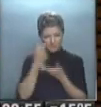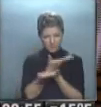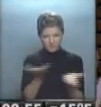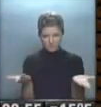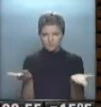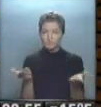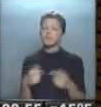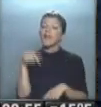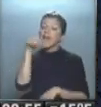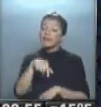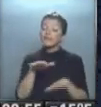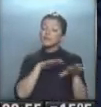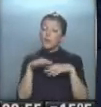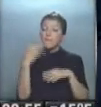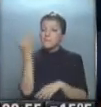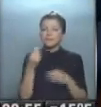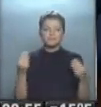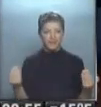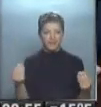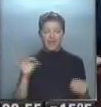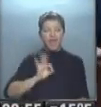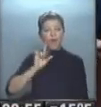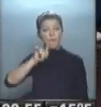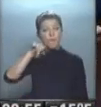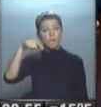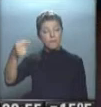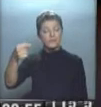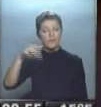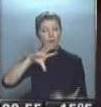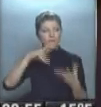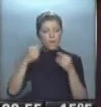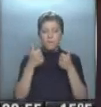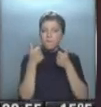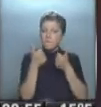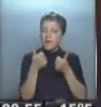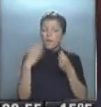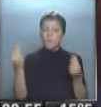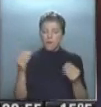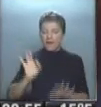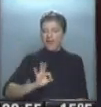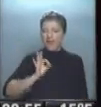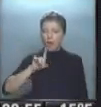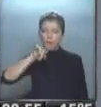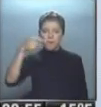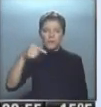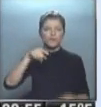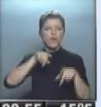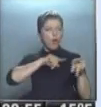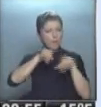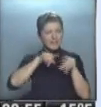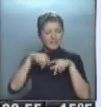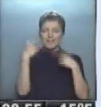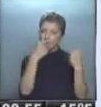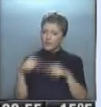la verdad, nos permite encarar el año próximo de la mejor forma, porque va a ser un año de grandes competencias